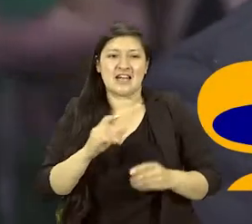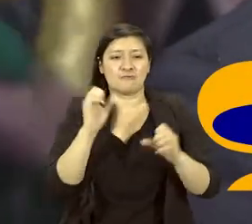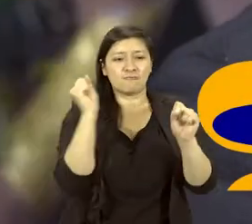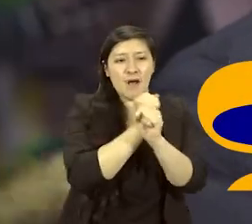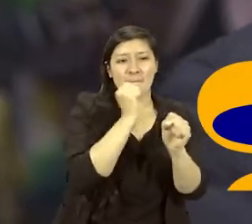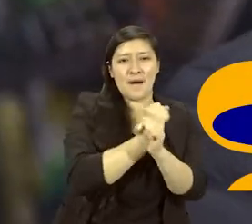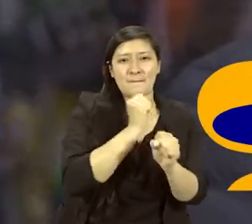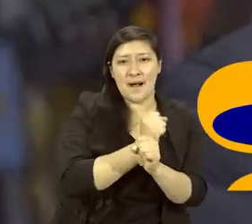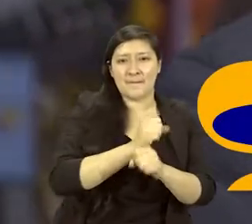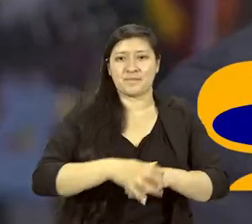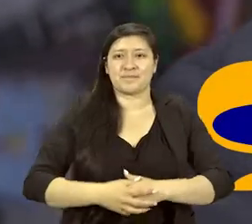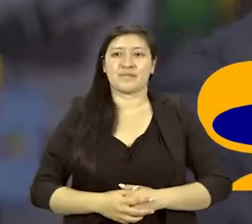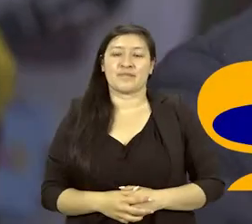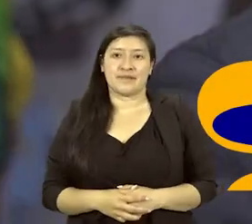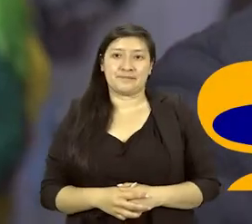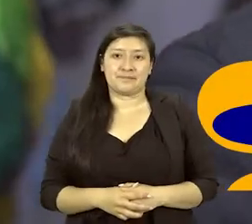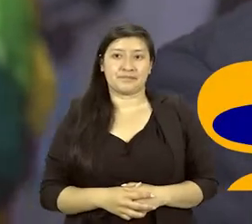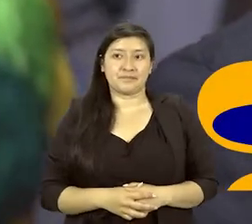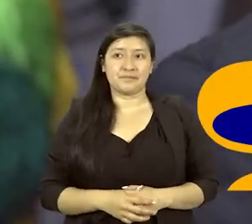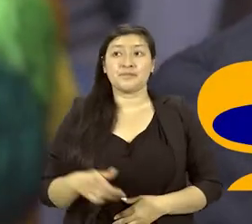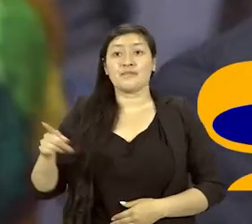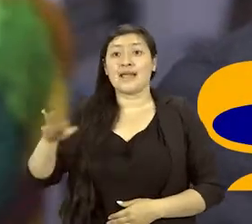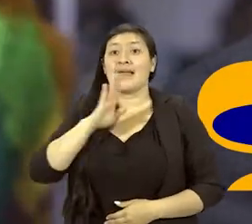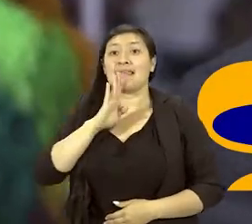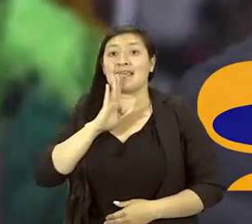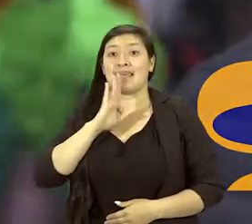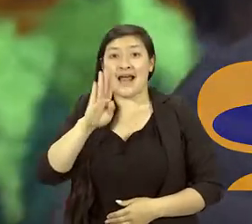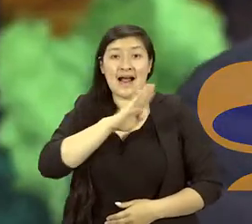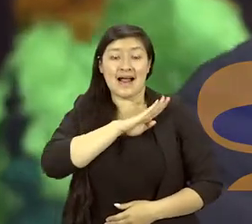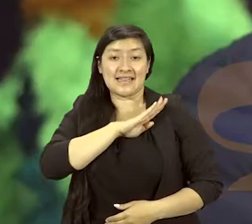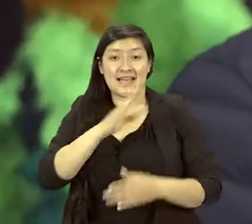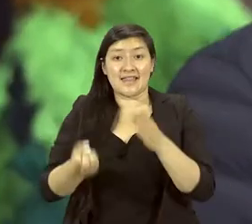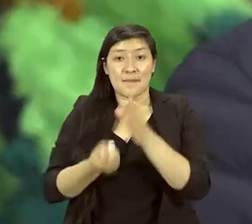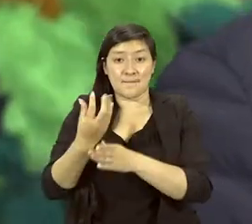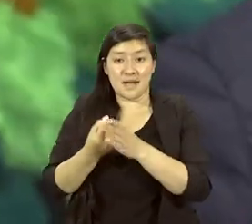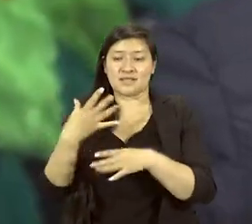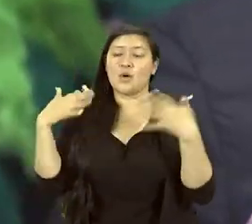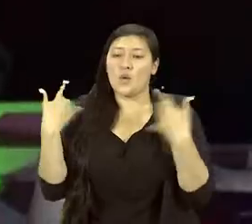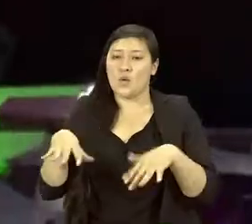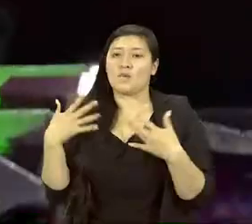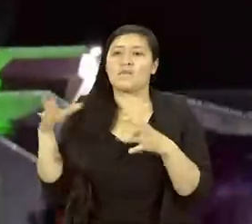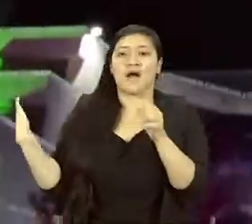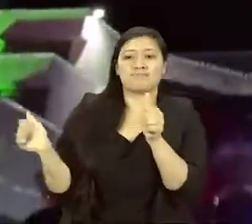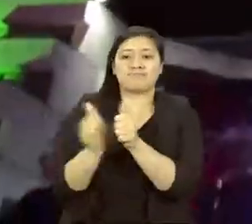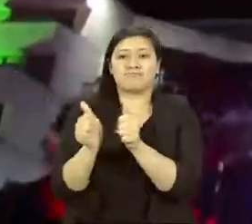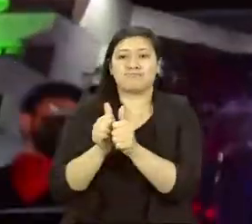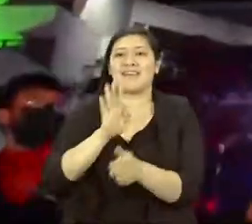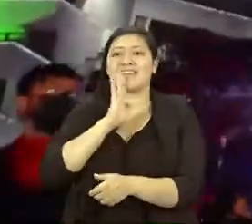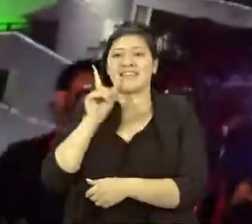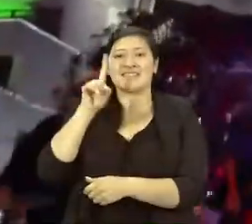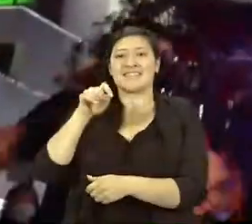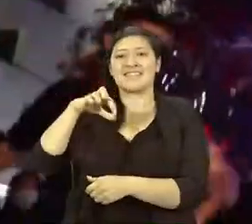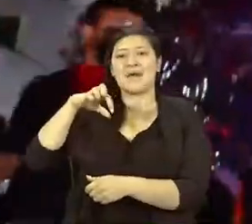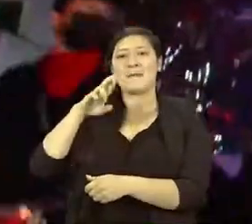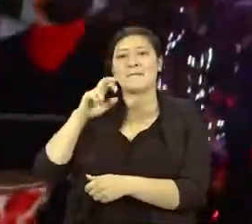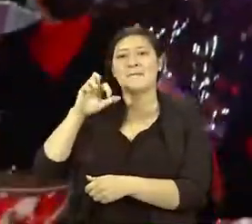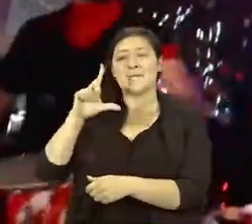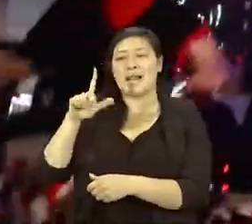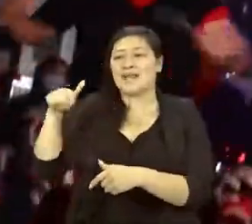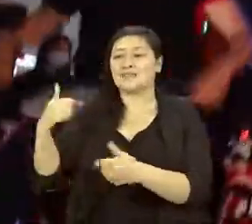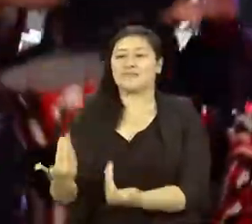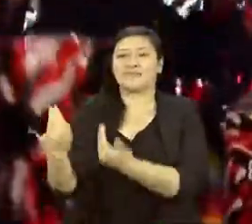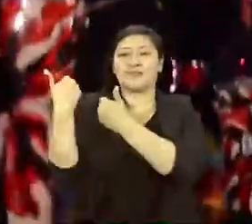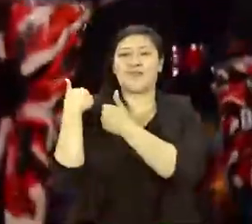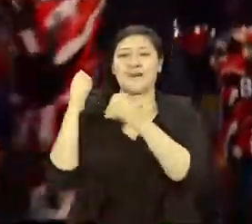alumbrado, una alianza de CEPAL y Corpo Carnaval y la Alcaldía de Pasto, para iniciar la inauguración de esta iluminación con